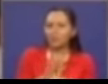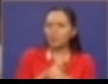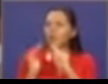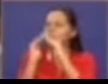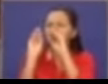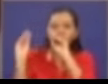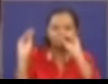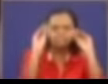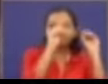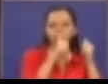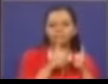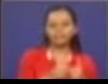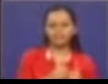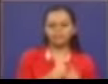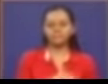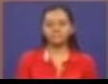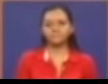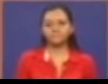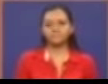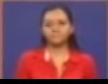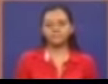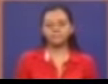amoblada.